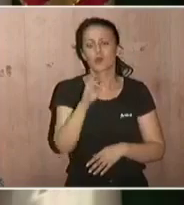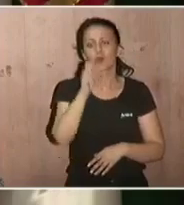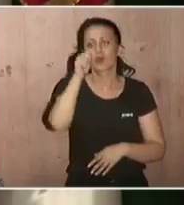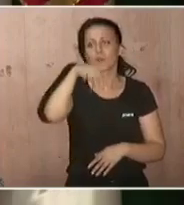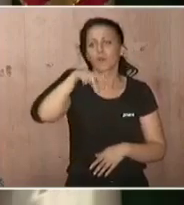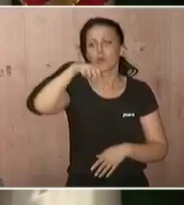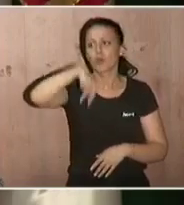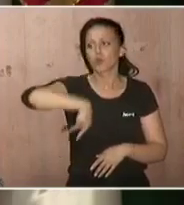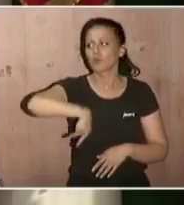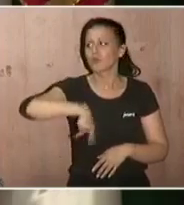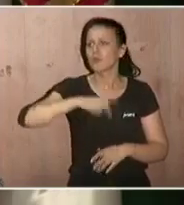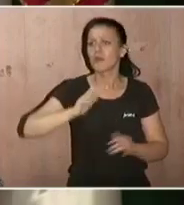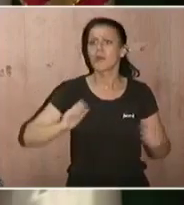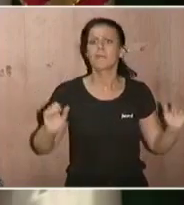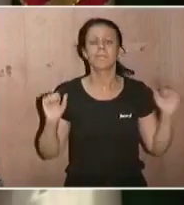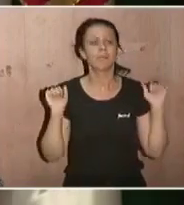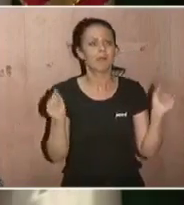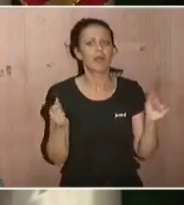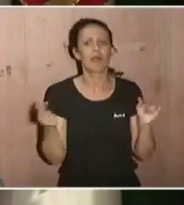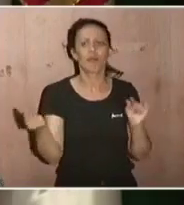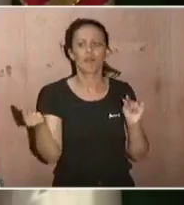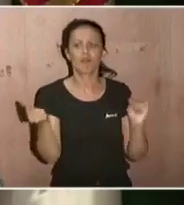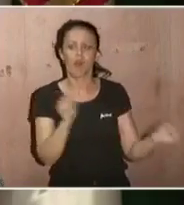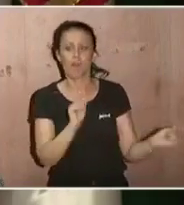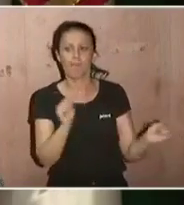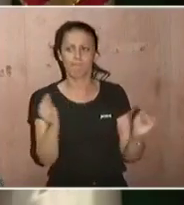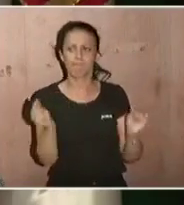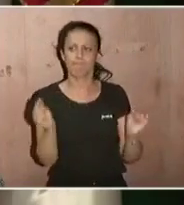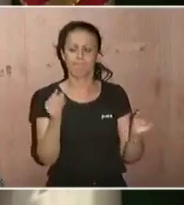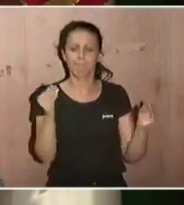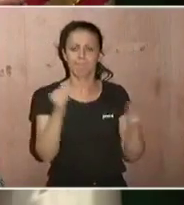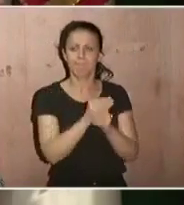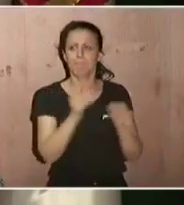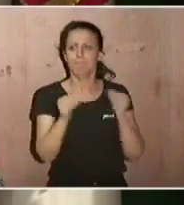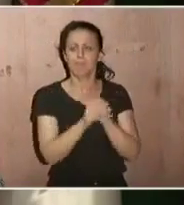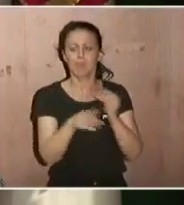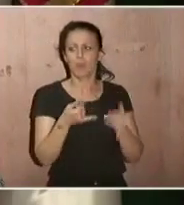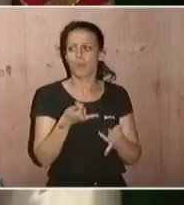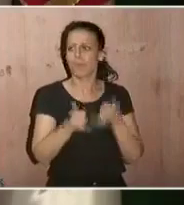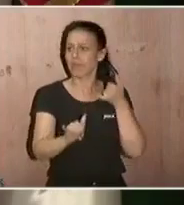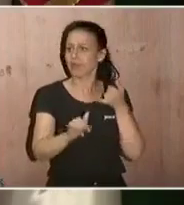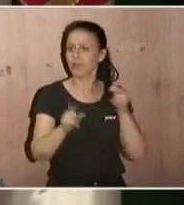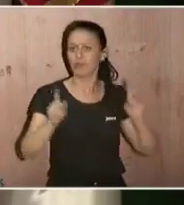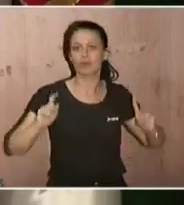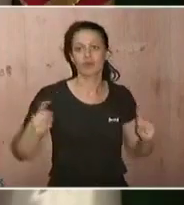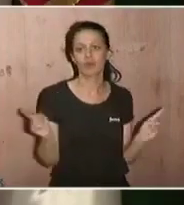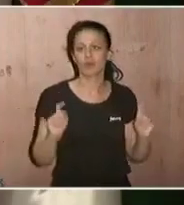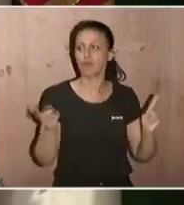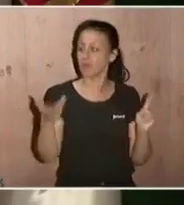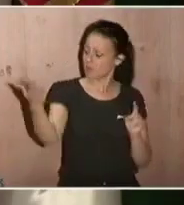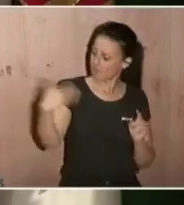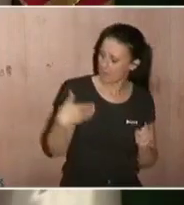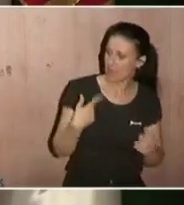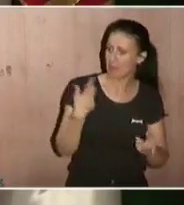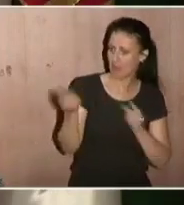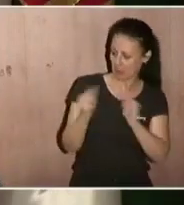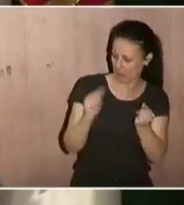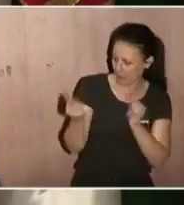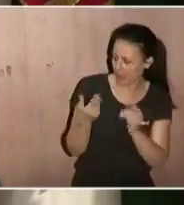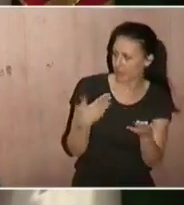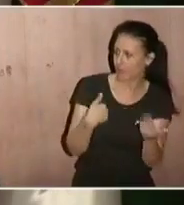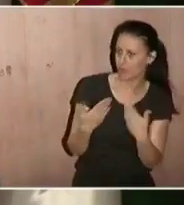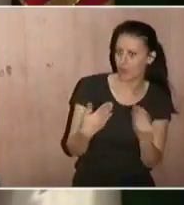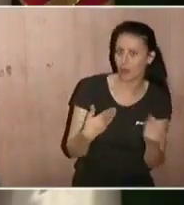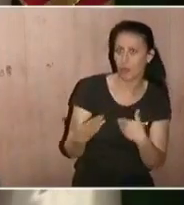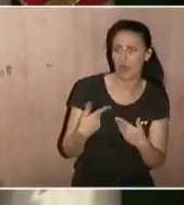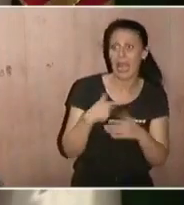mi relación empieza discrepando y Ramón no me pega una patada. Ramón dice, ven aquí, vamos a debatir de eso. Y al final